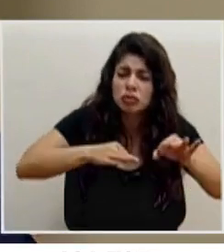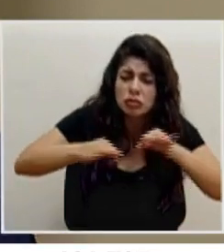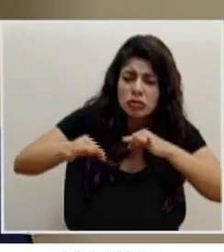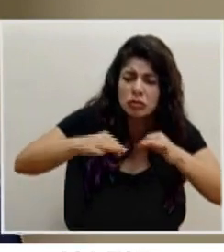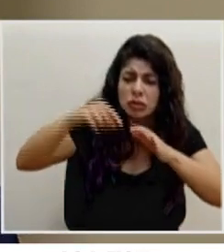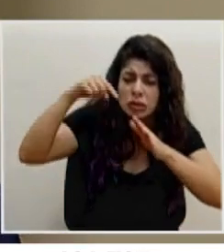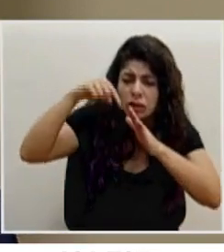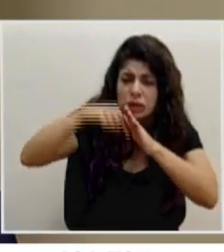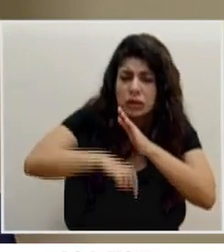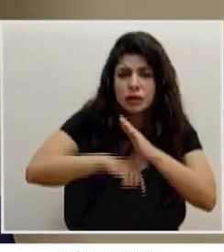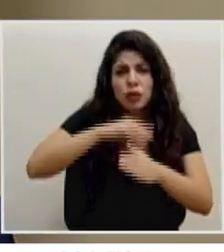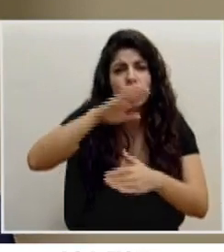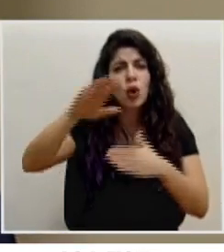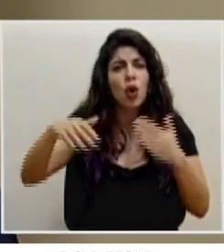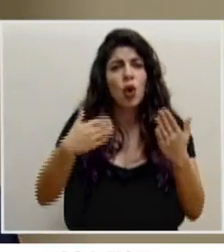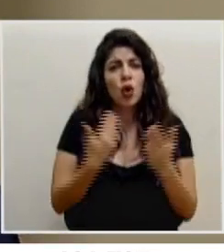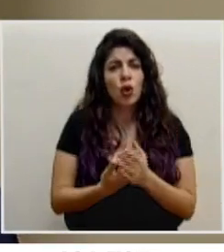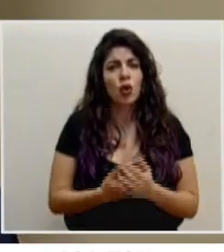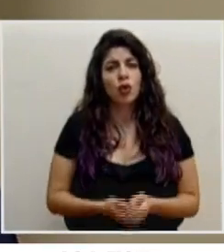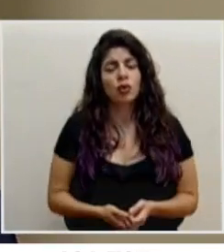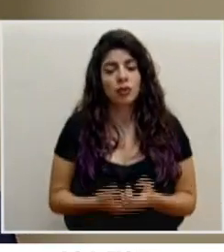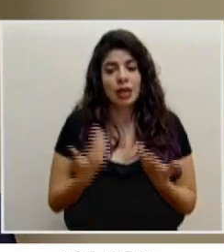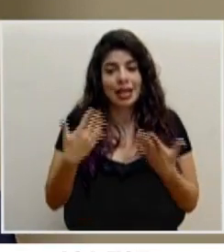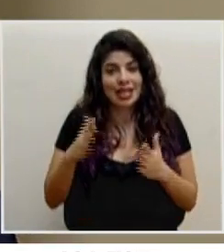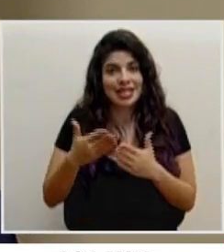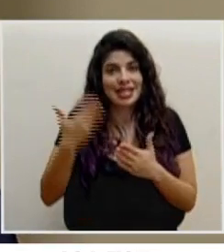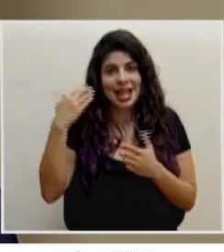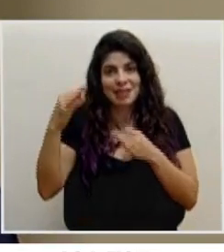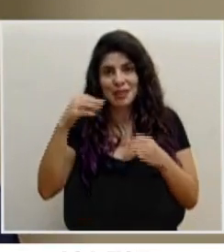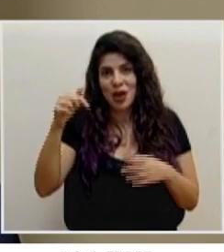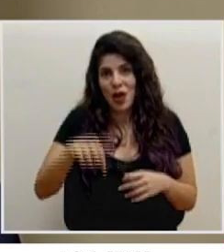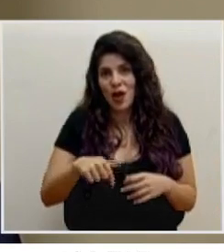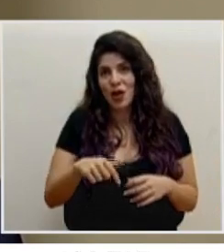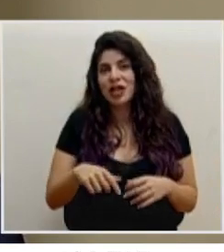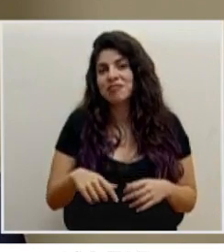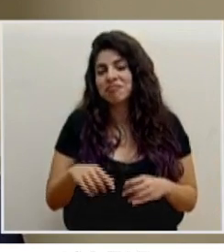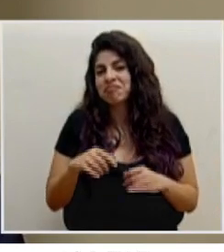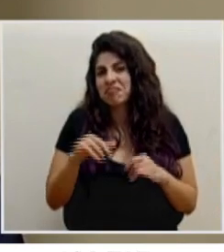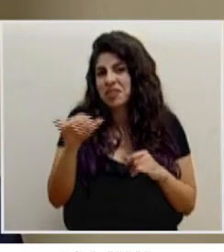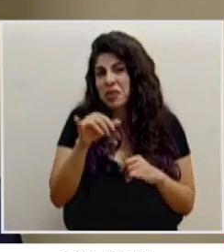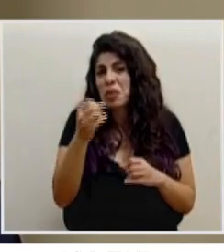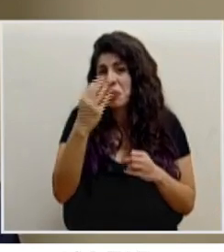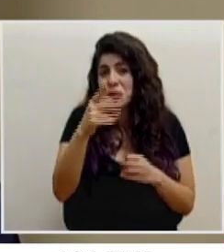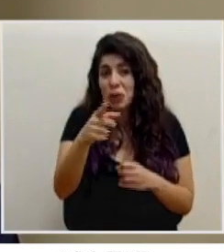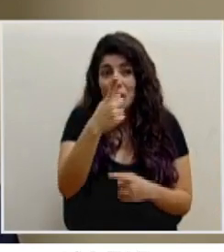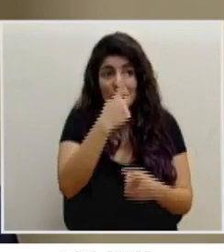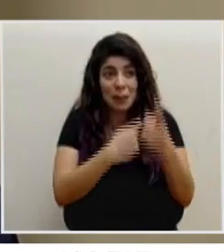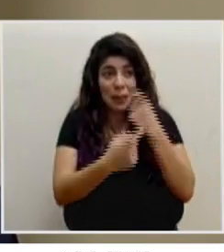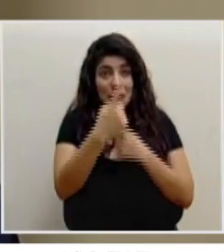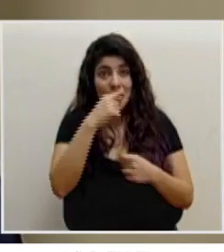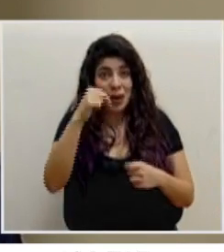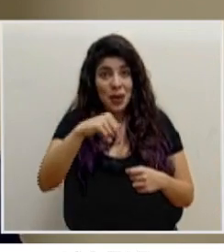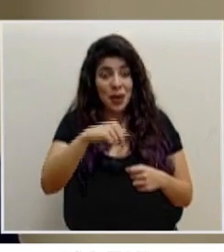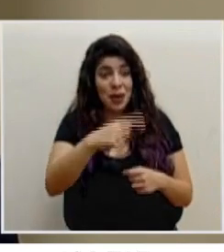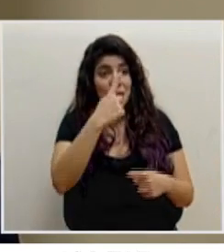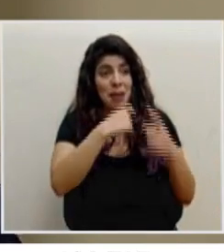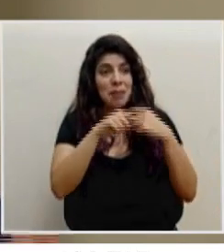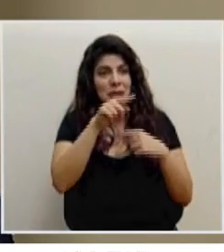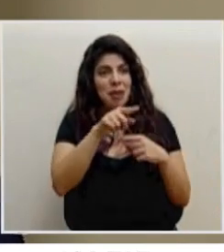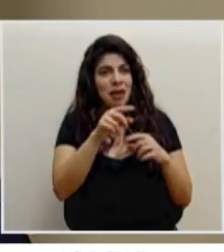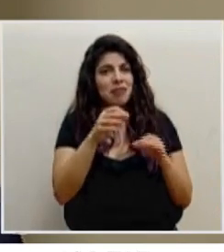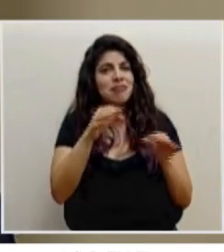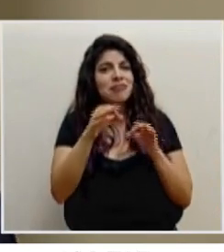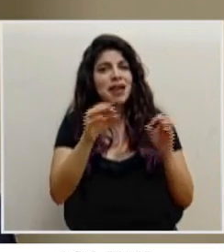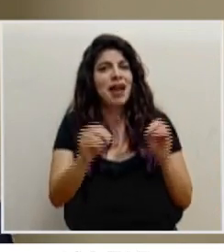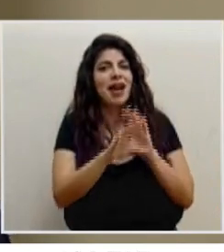detalle a detalle lo que hemos estado explicando el día de hoy, que en realidad muchas de las preguntas que yo he visto que han surgido se aclaran